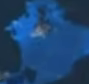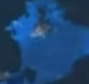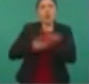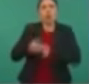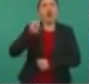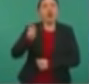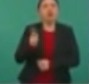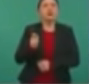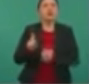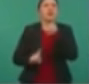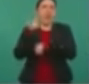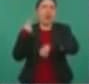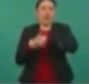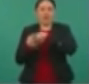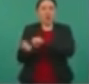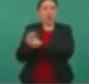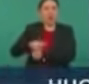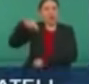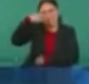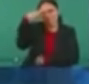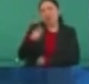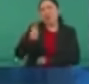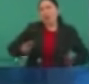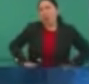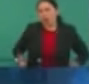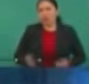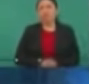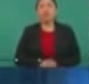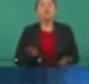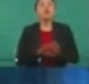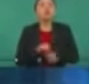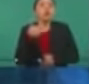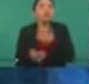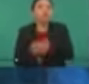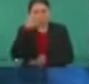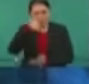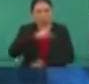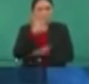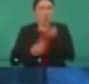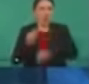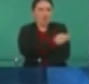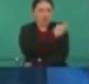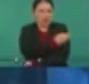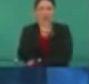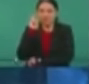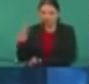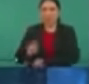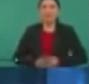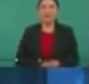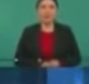de méxico es acerca al punto mínimo absoluto de la pandemia es decir todo que es disminuir la pandemia y las muertes y